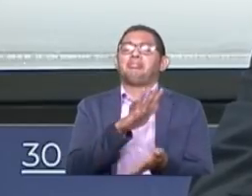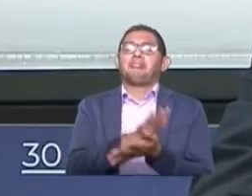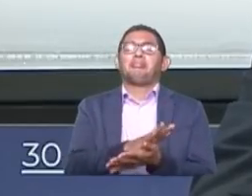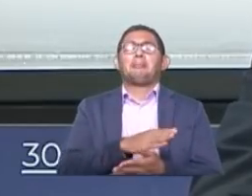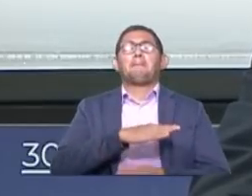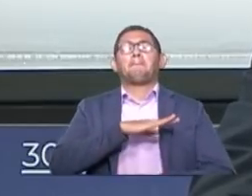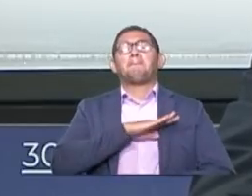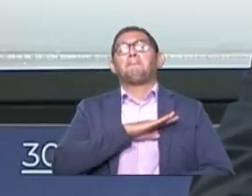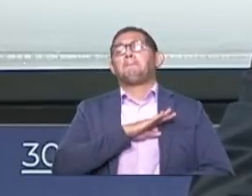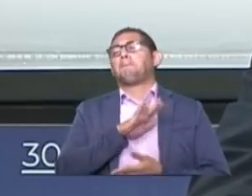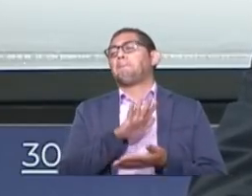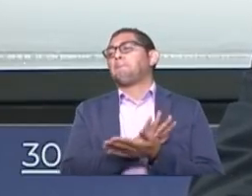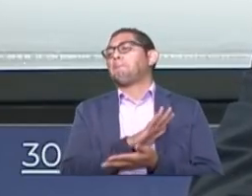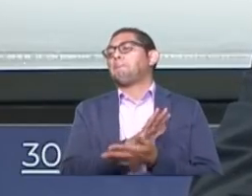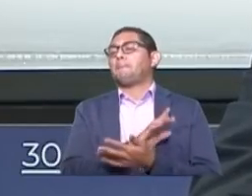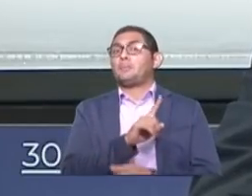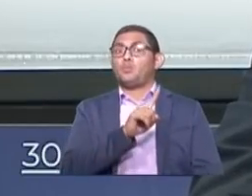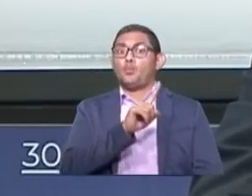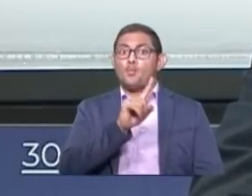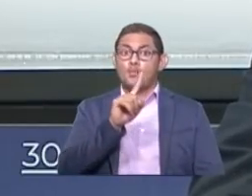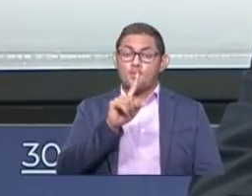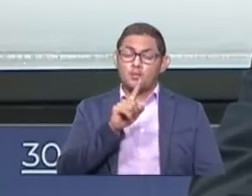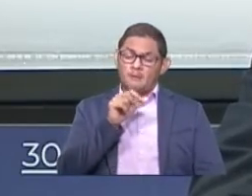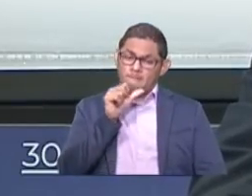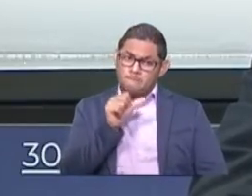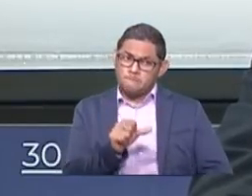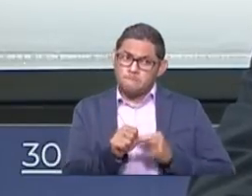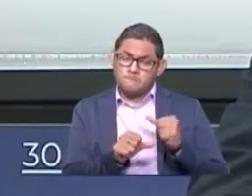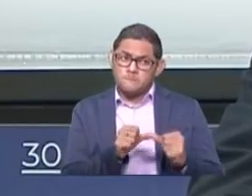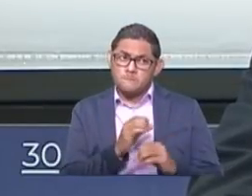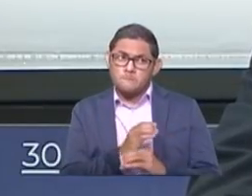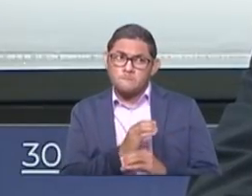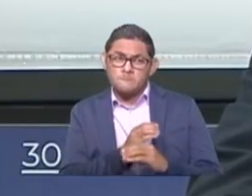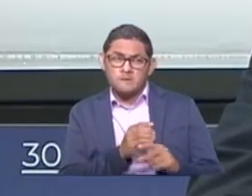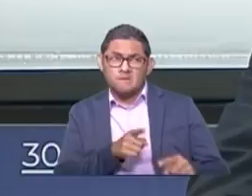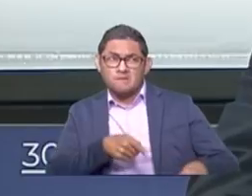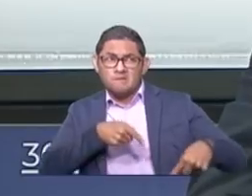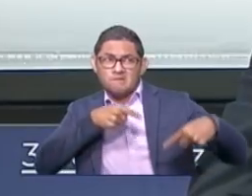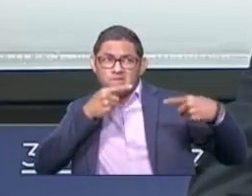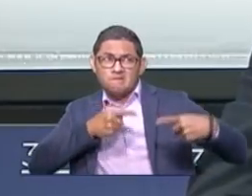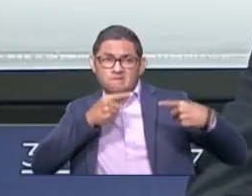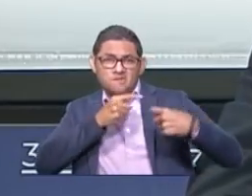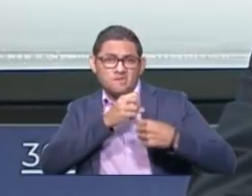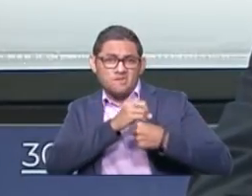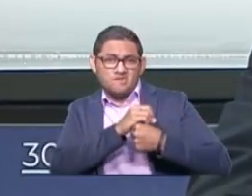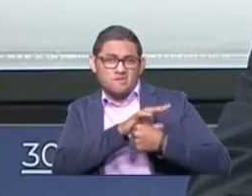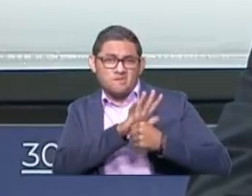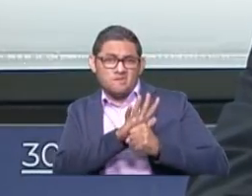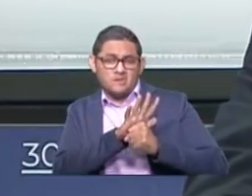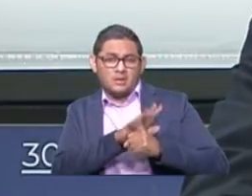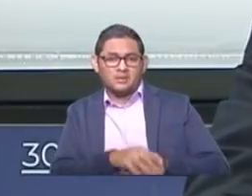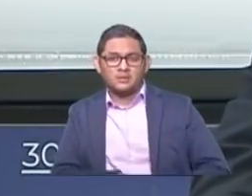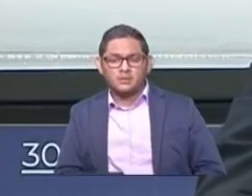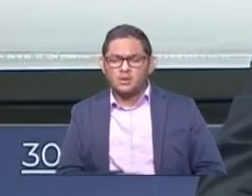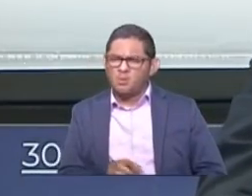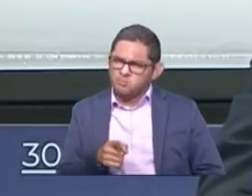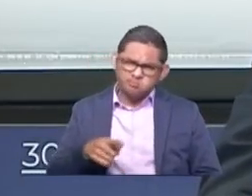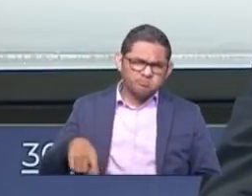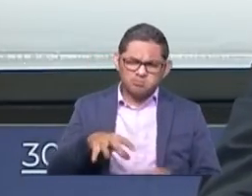Necesitamos seguir luchando contra este virus mortal. Juntos, como